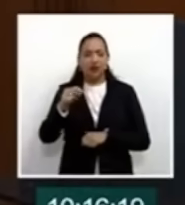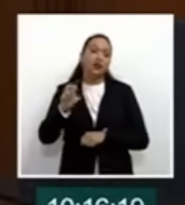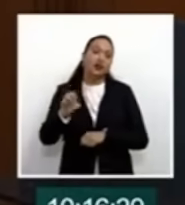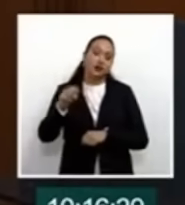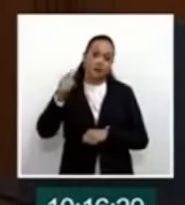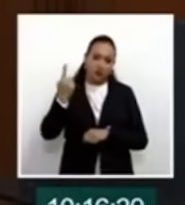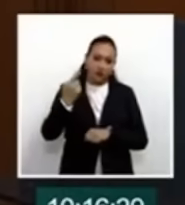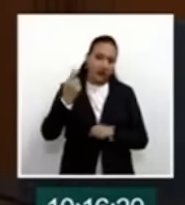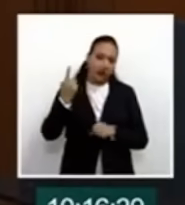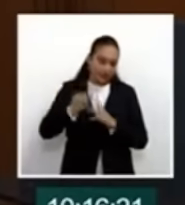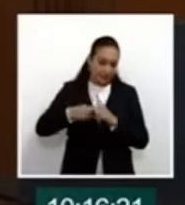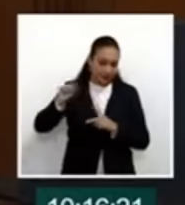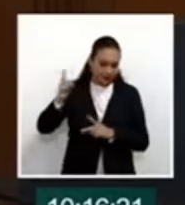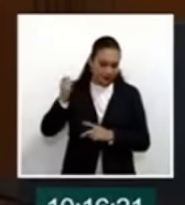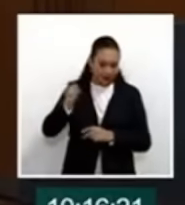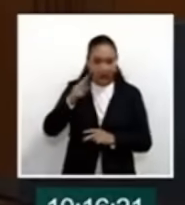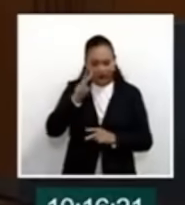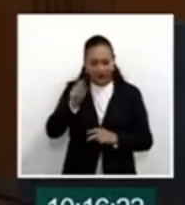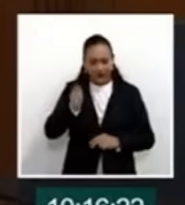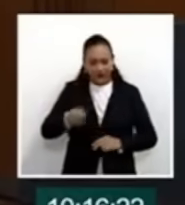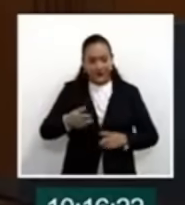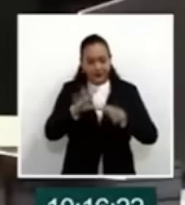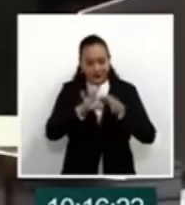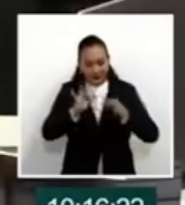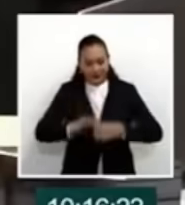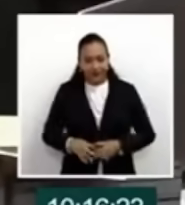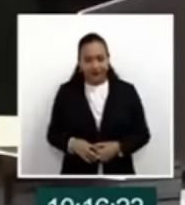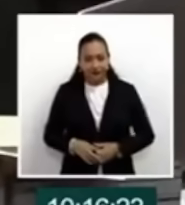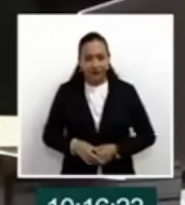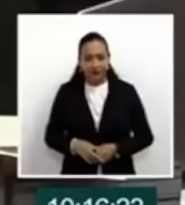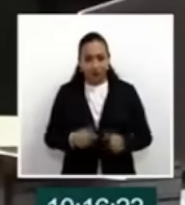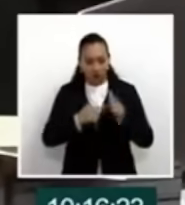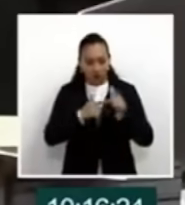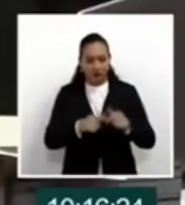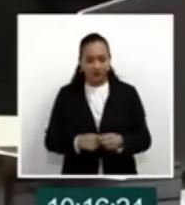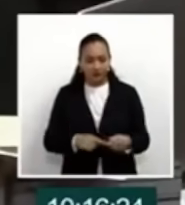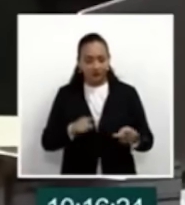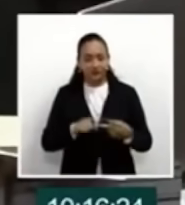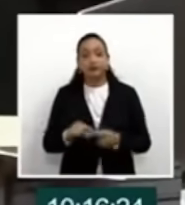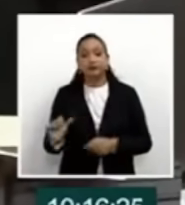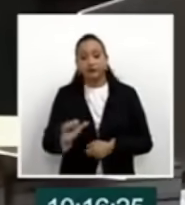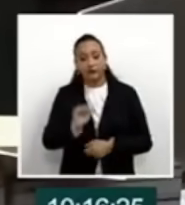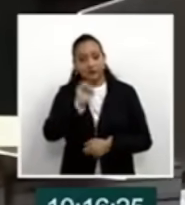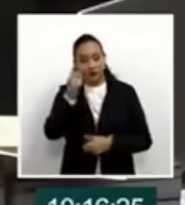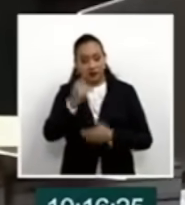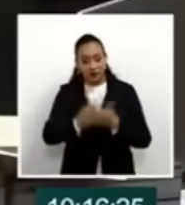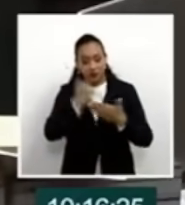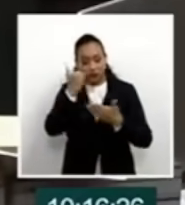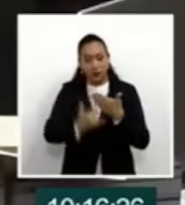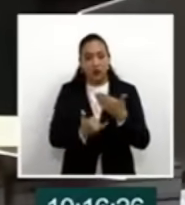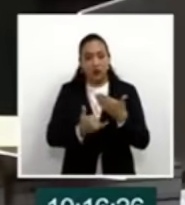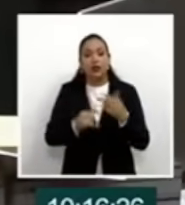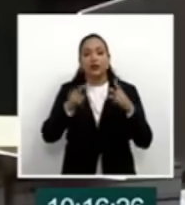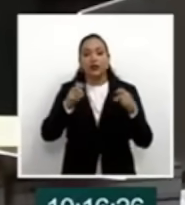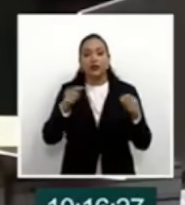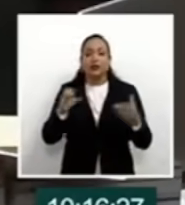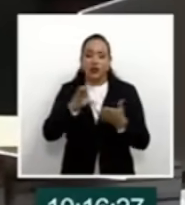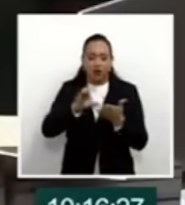en curso. Continúe, secretario. Sí, señor ministro presidente. Se somete a su consideración el proyecto relativo a la